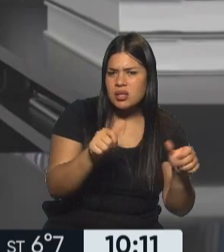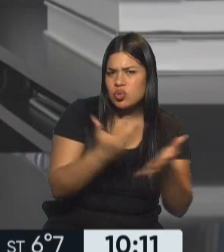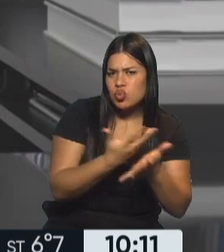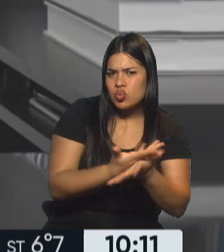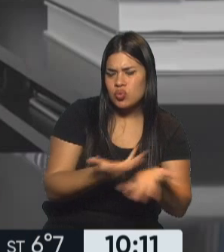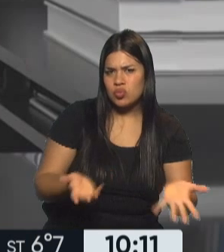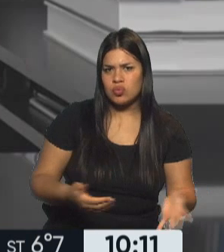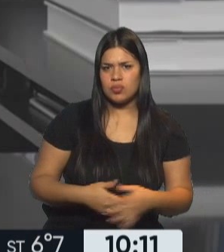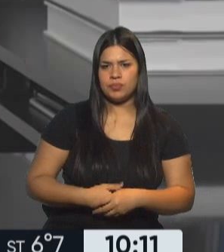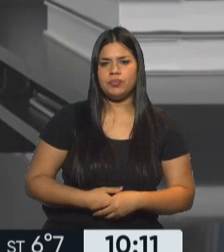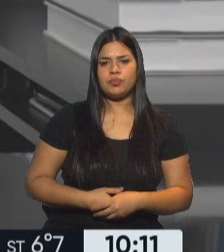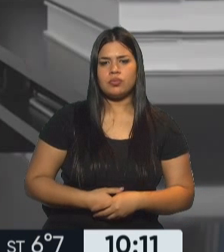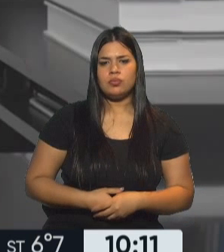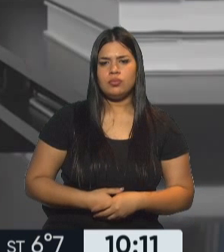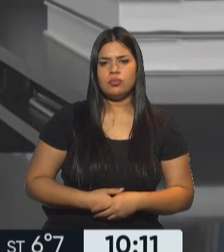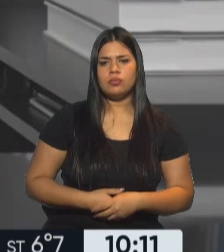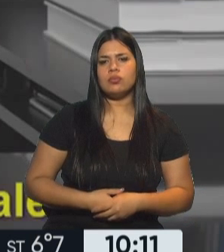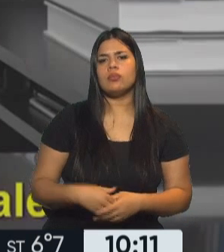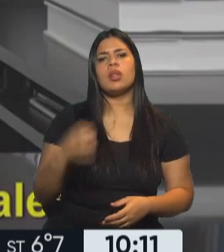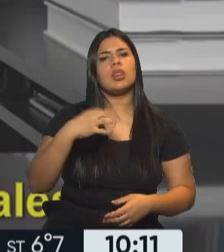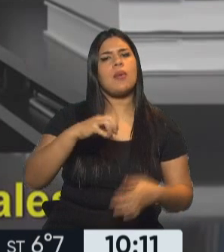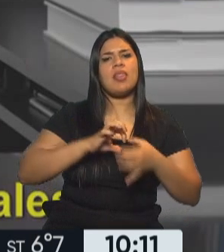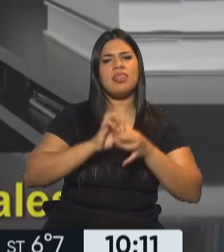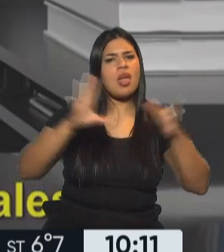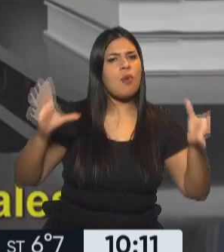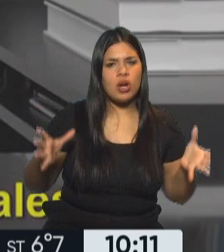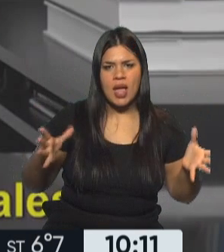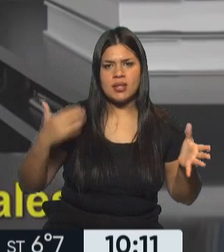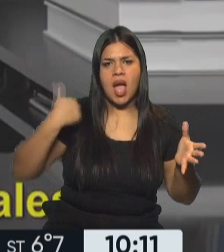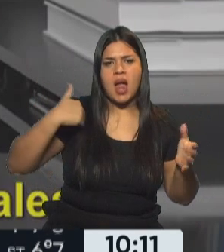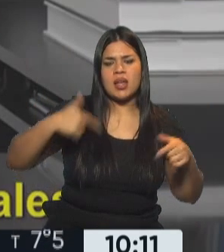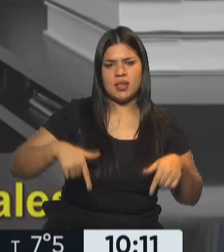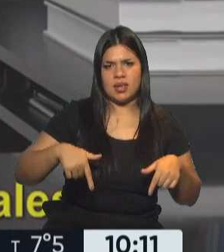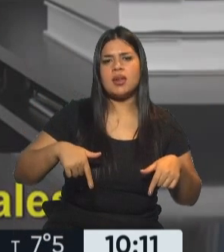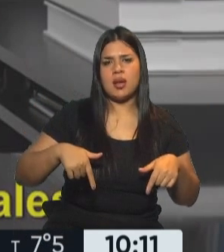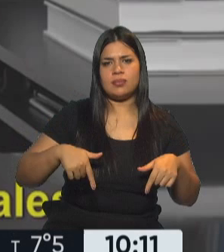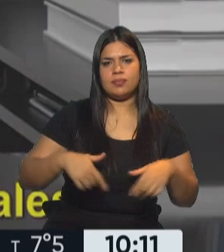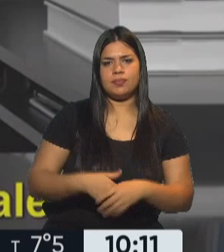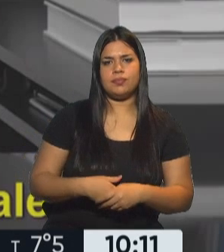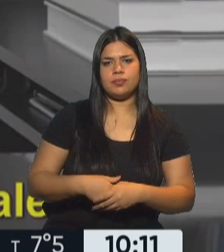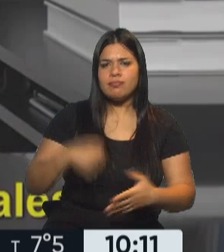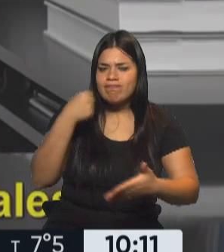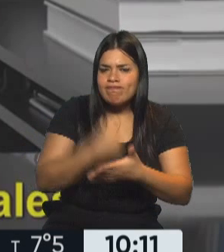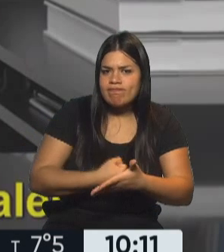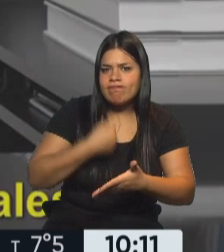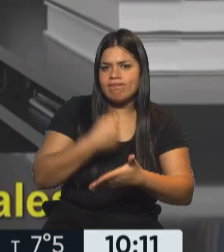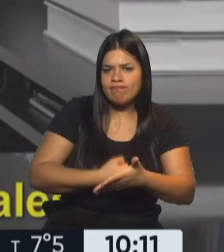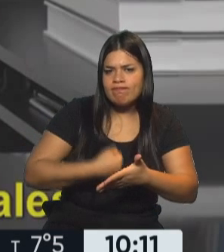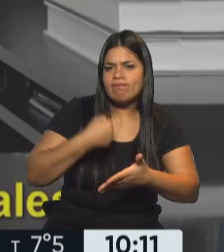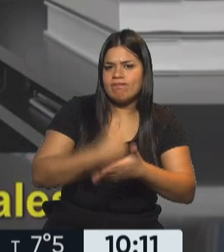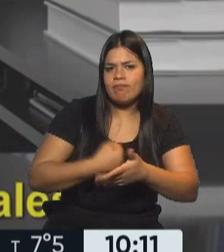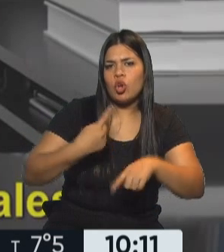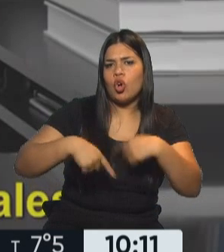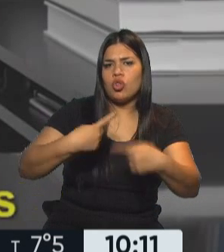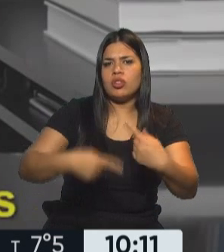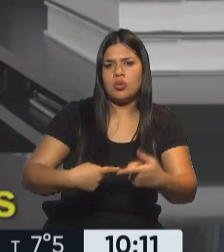Por su historia y compromiso democrático, la Argentina debe liderar los esfuerzos regionales para que otros